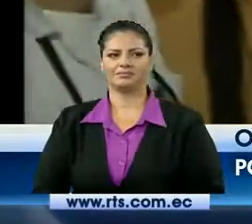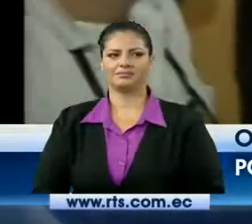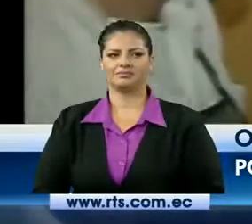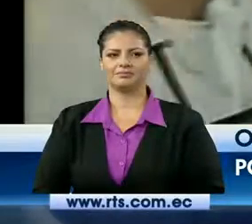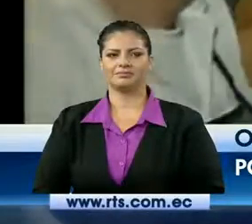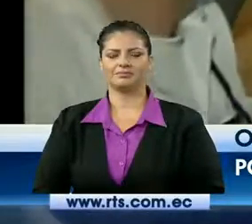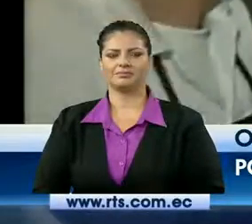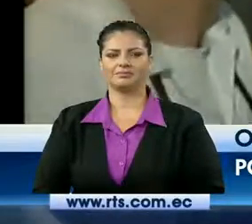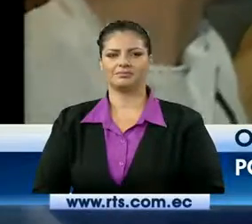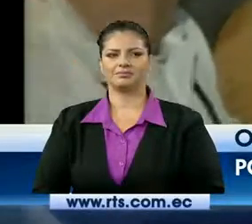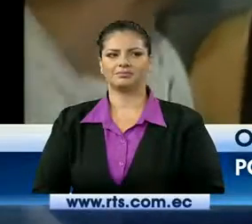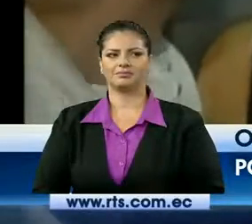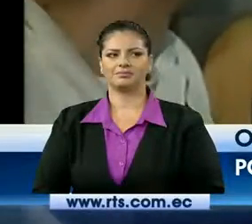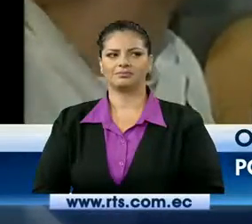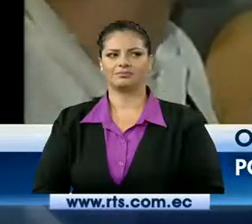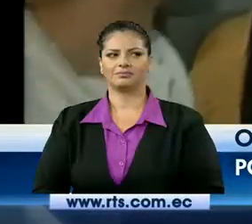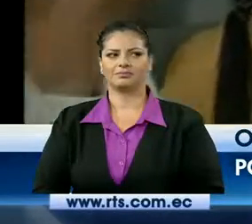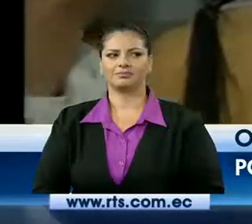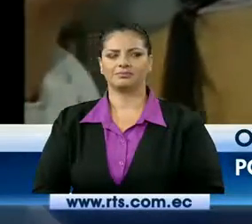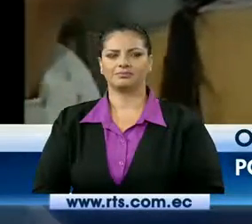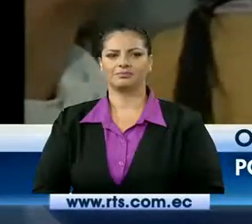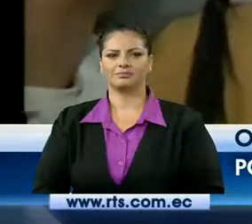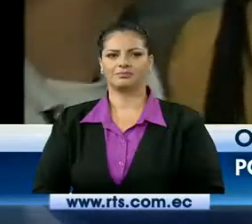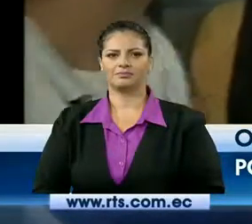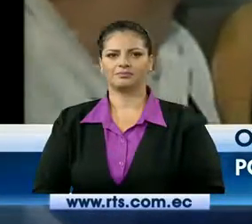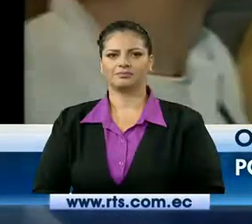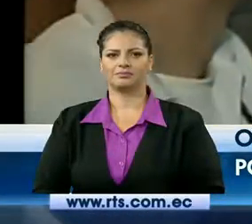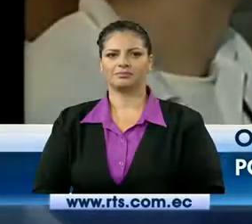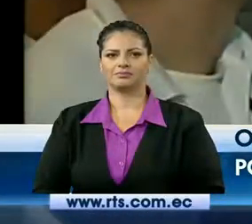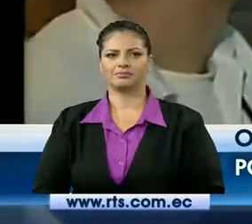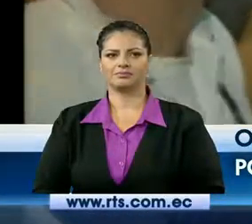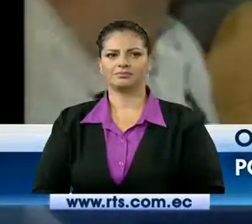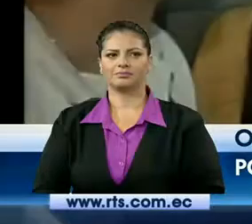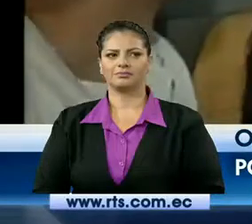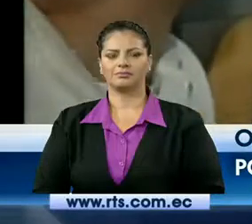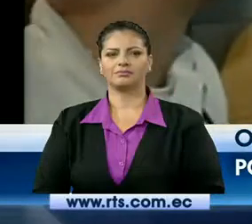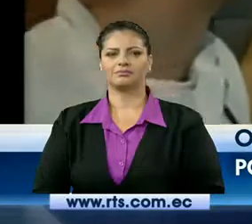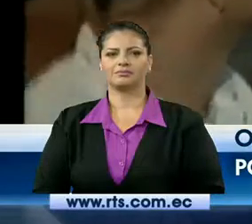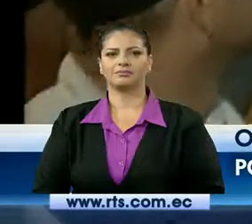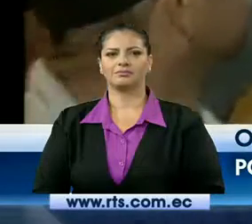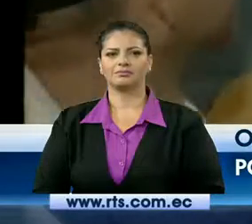Justo en este momento está... A ver, dale, dale, Martín. Ah, ya.